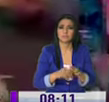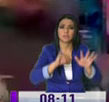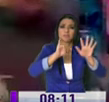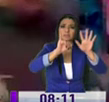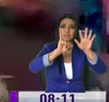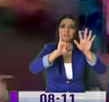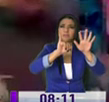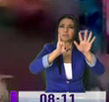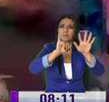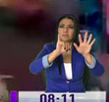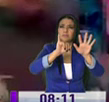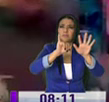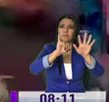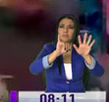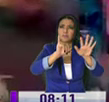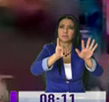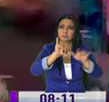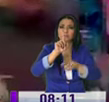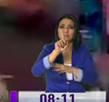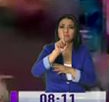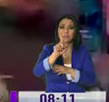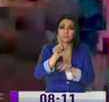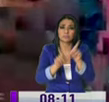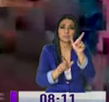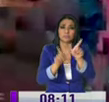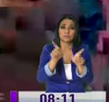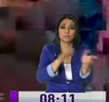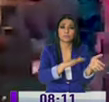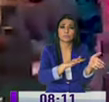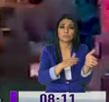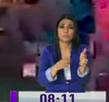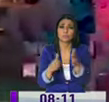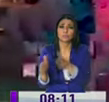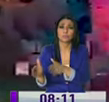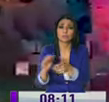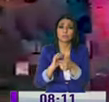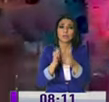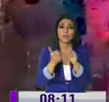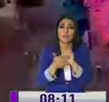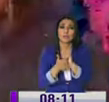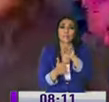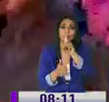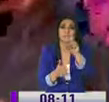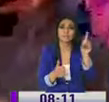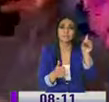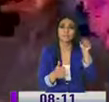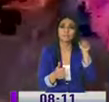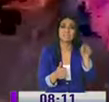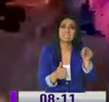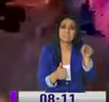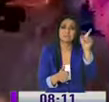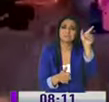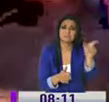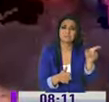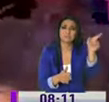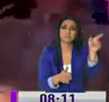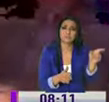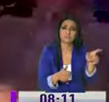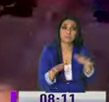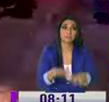de 61 muertos por cada 100.000 habitantes tomando en cuenta que a nivel nacional